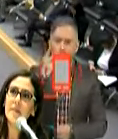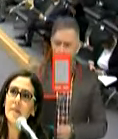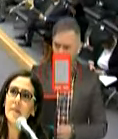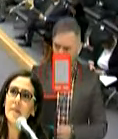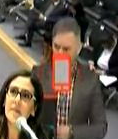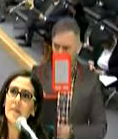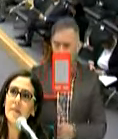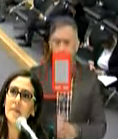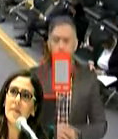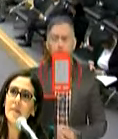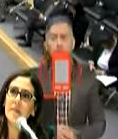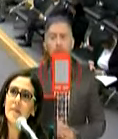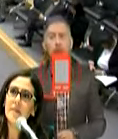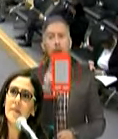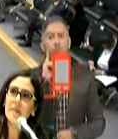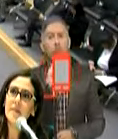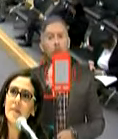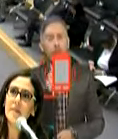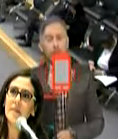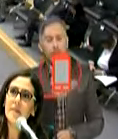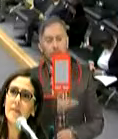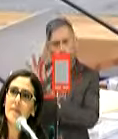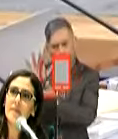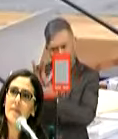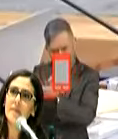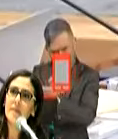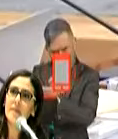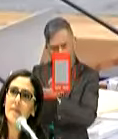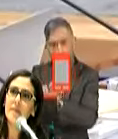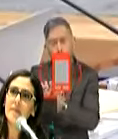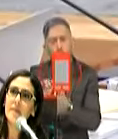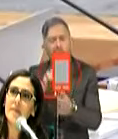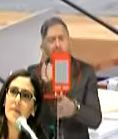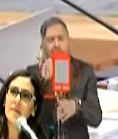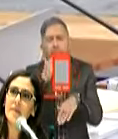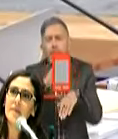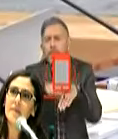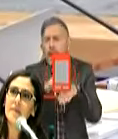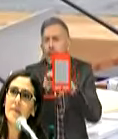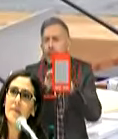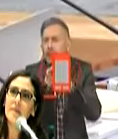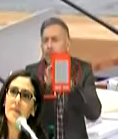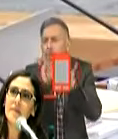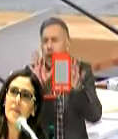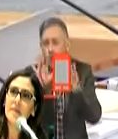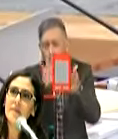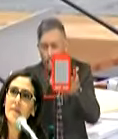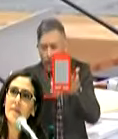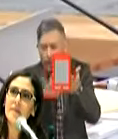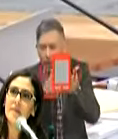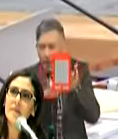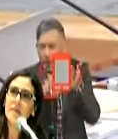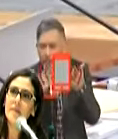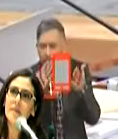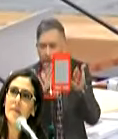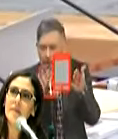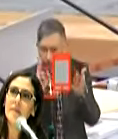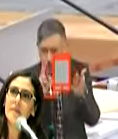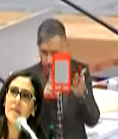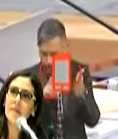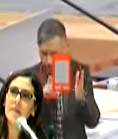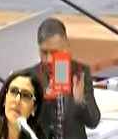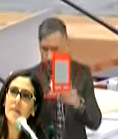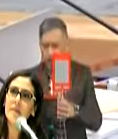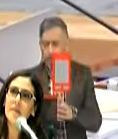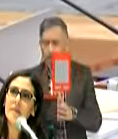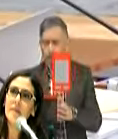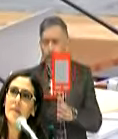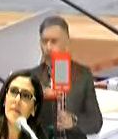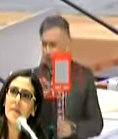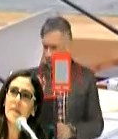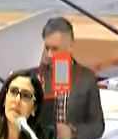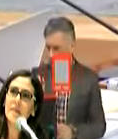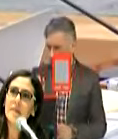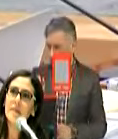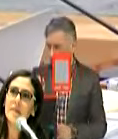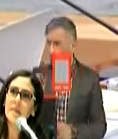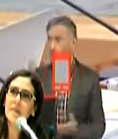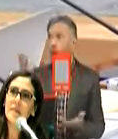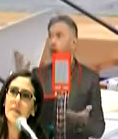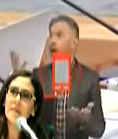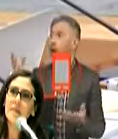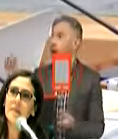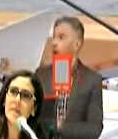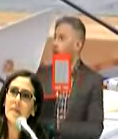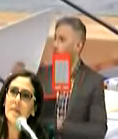que precisamente por eso tiene una dimensión más fuerte en cuanto a la prohibición constitucional de que